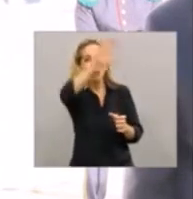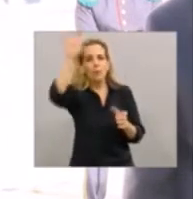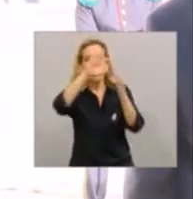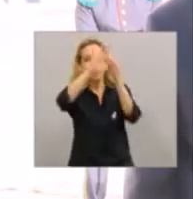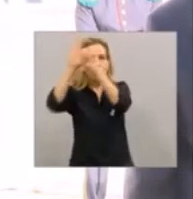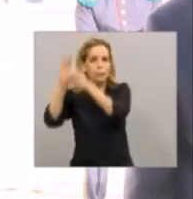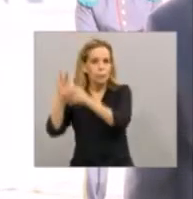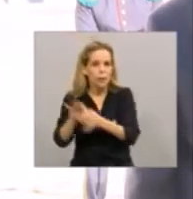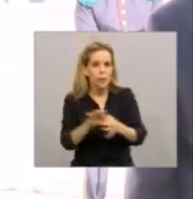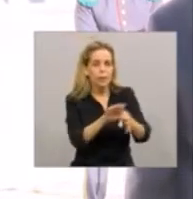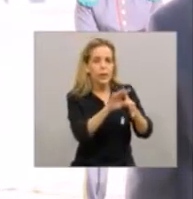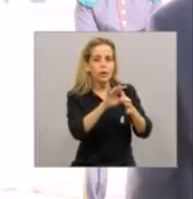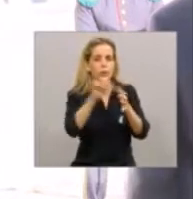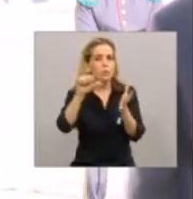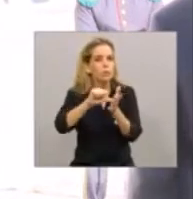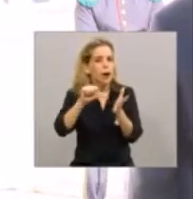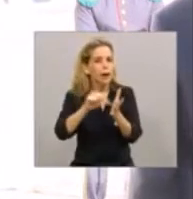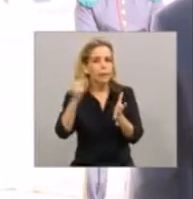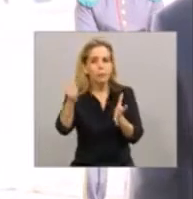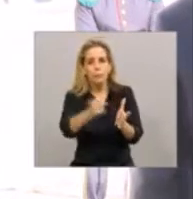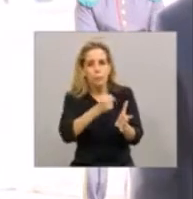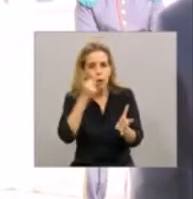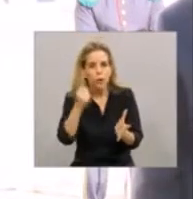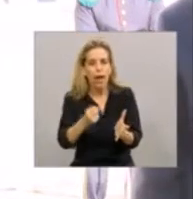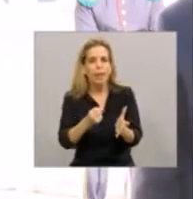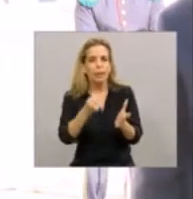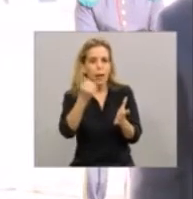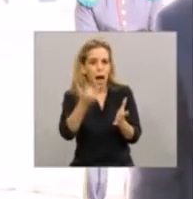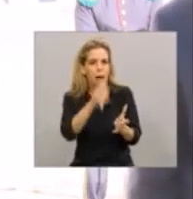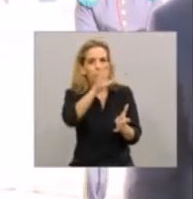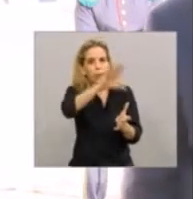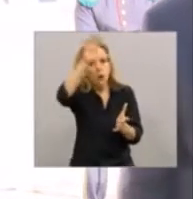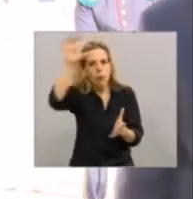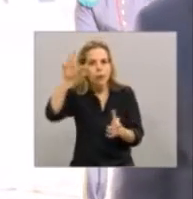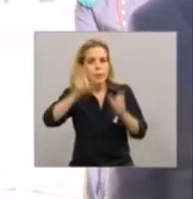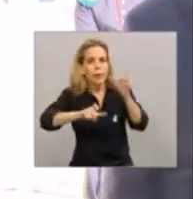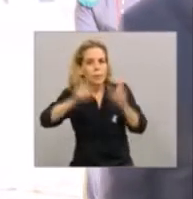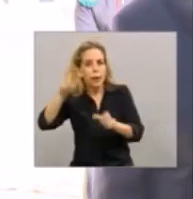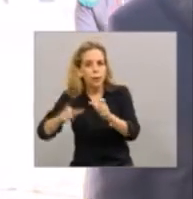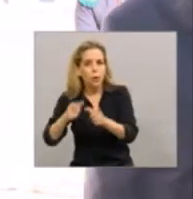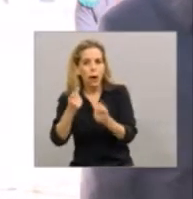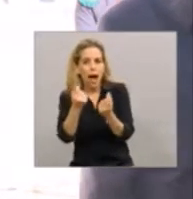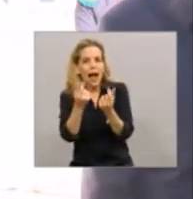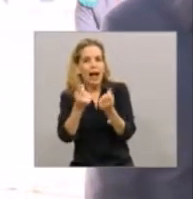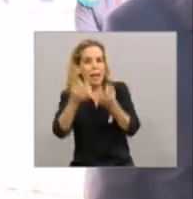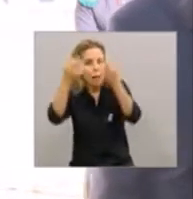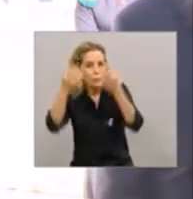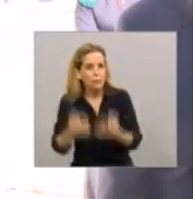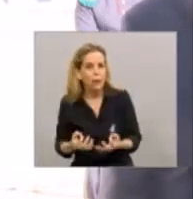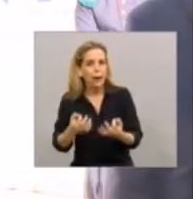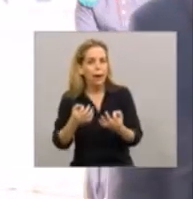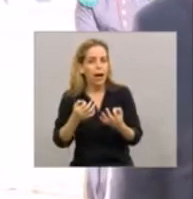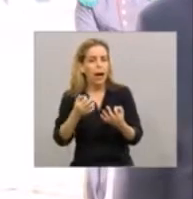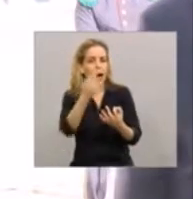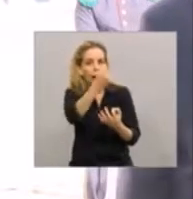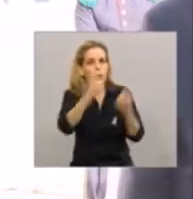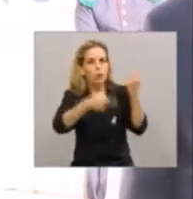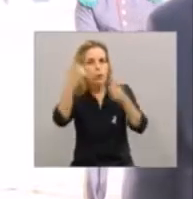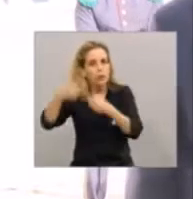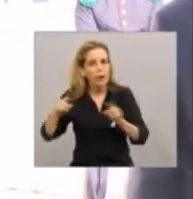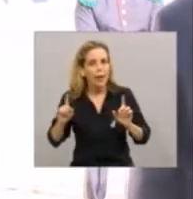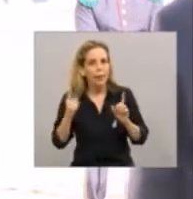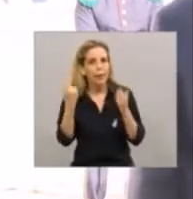rico extenso diverso con gente distinta pero que los cobijas la misma bandera